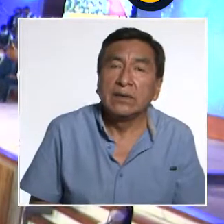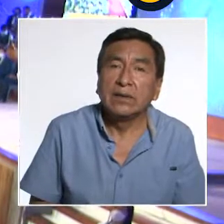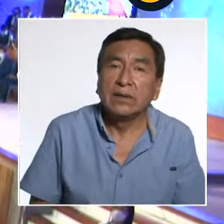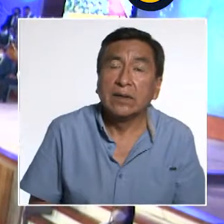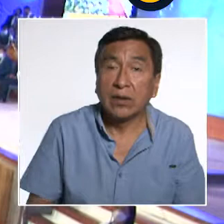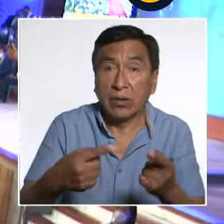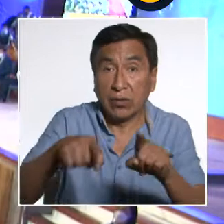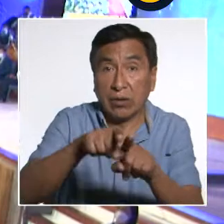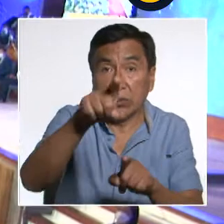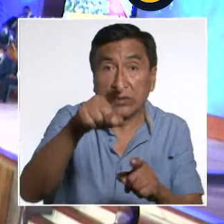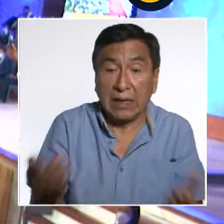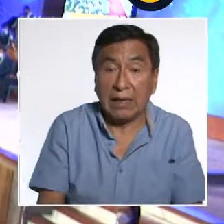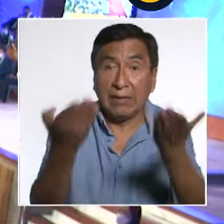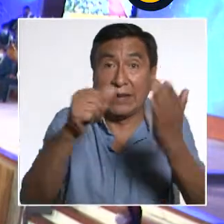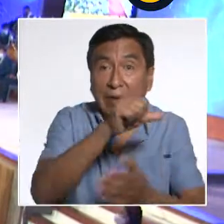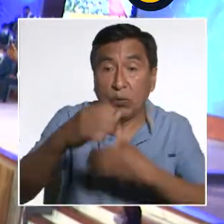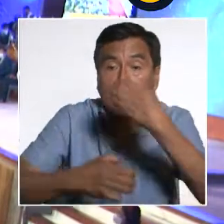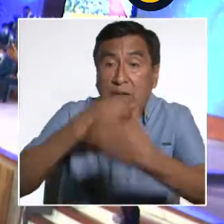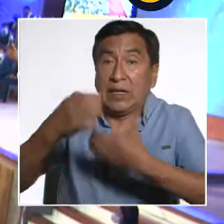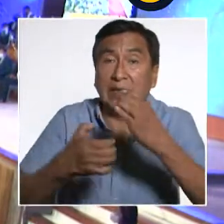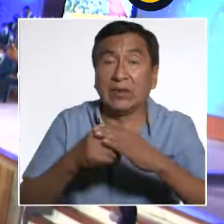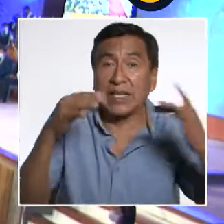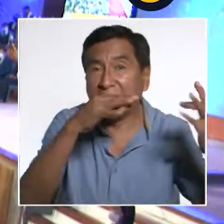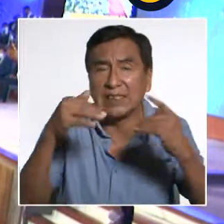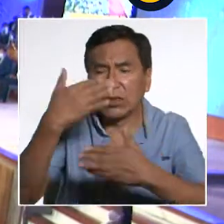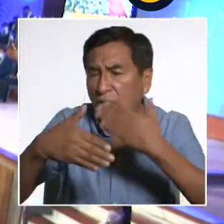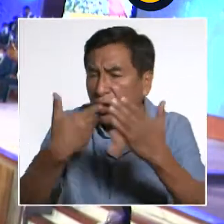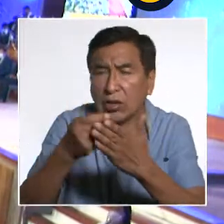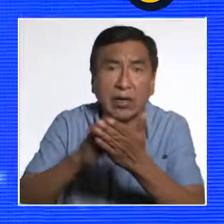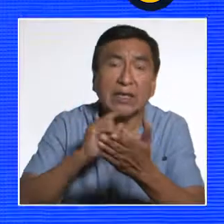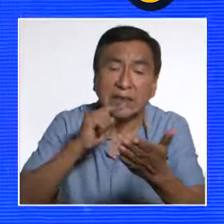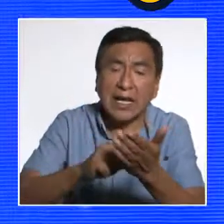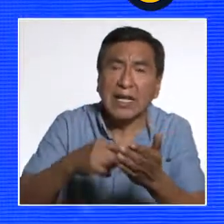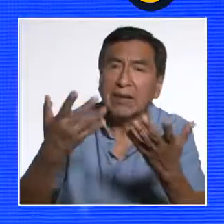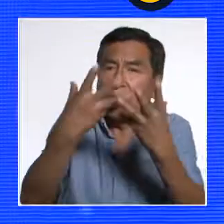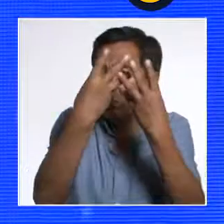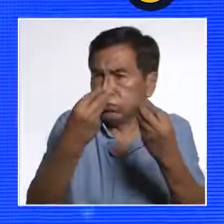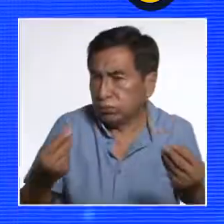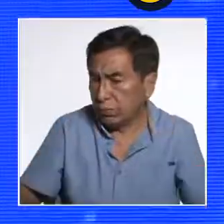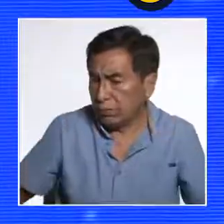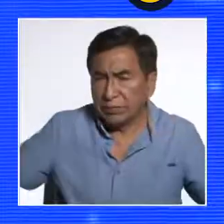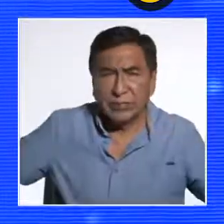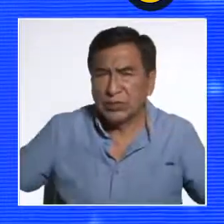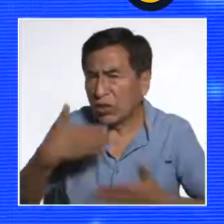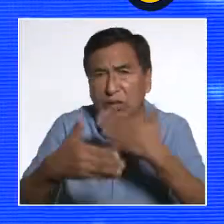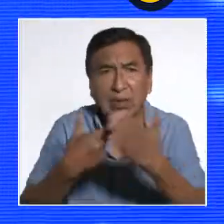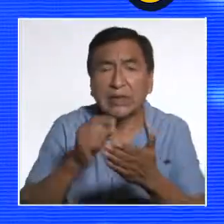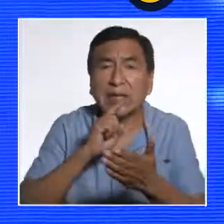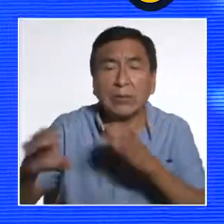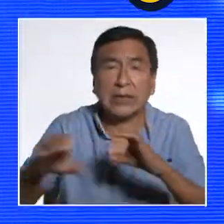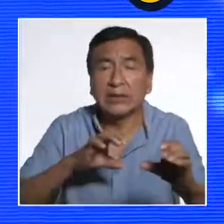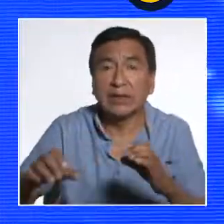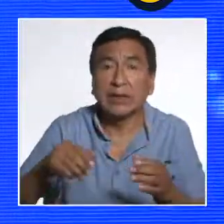Cuando usted levanta un grito de guerra, todo lo que está ahí va a desaparecer en pedazos. Todo esto que estamos haciendo